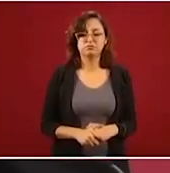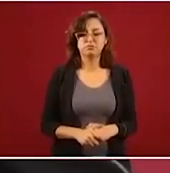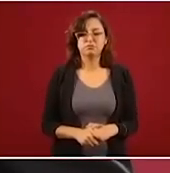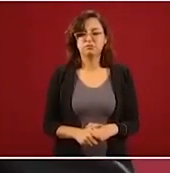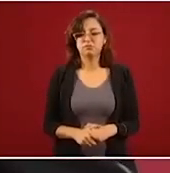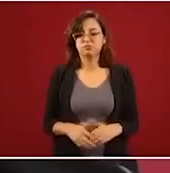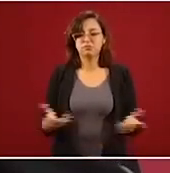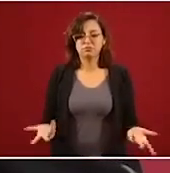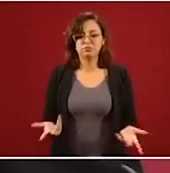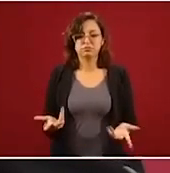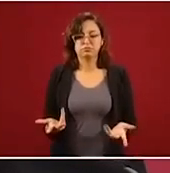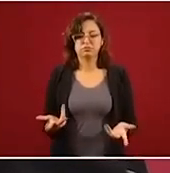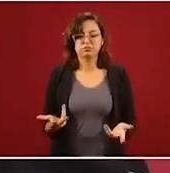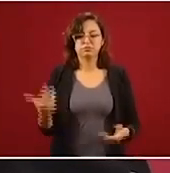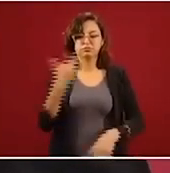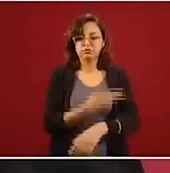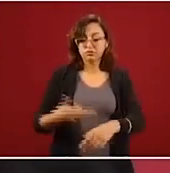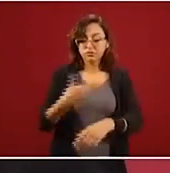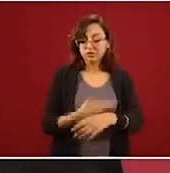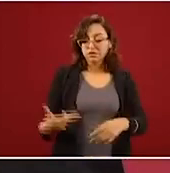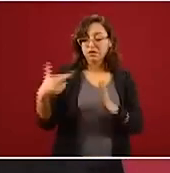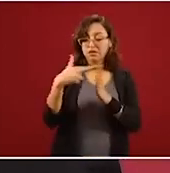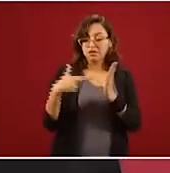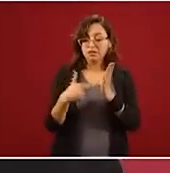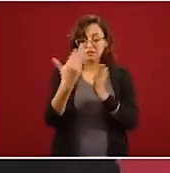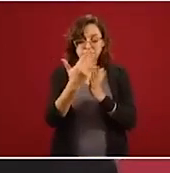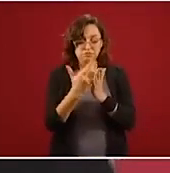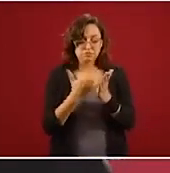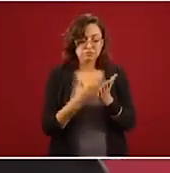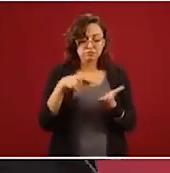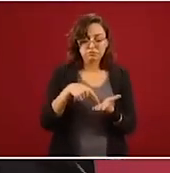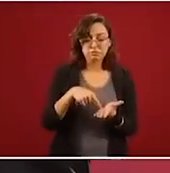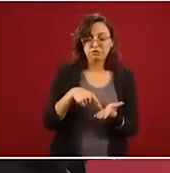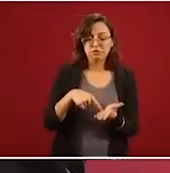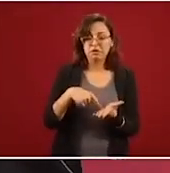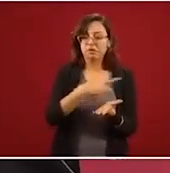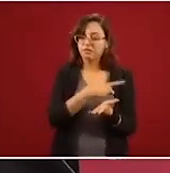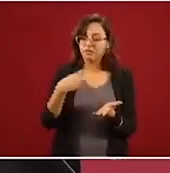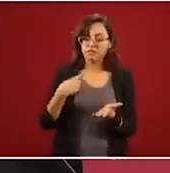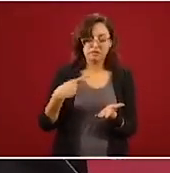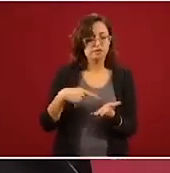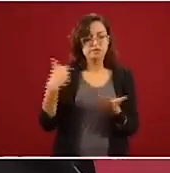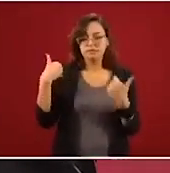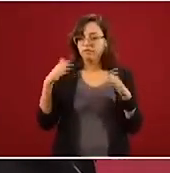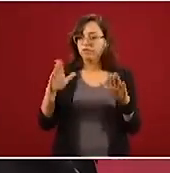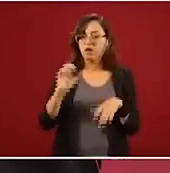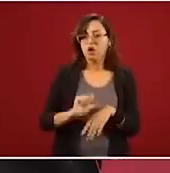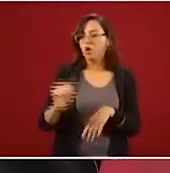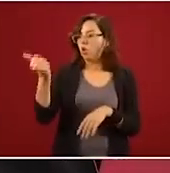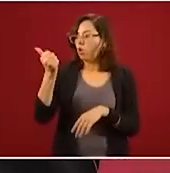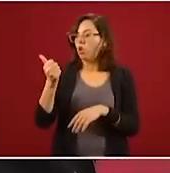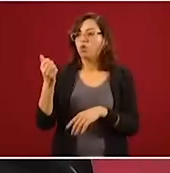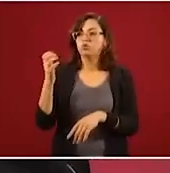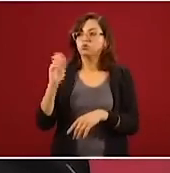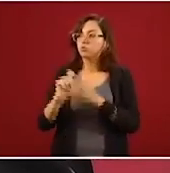la regulación impedía que se importaran medicinas, aunque se tratara de empresas con